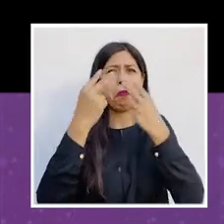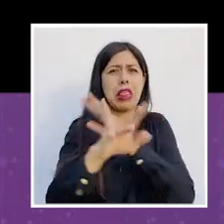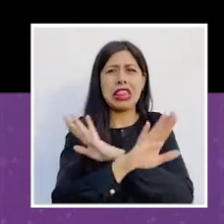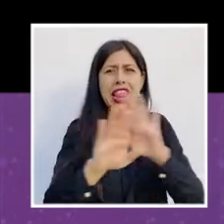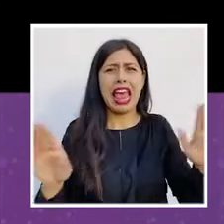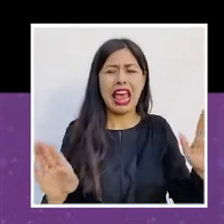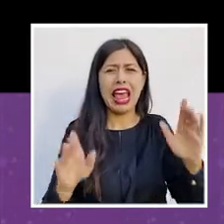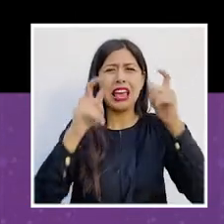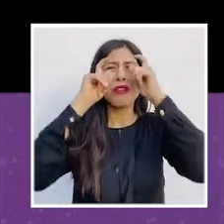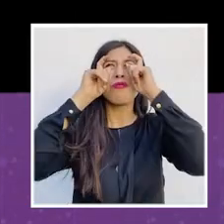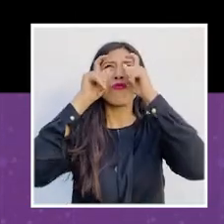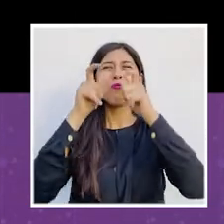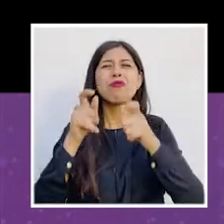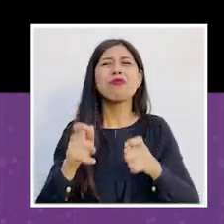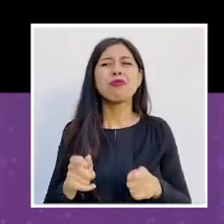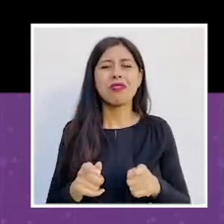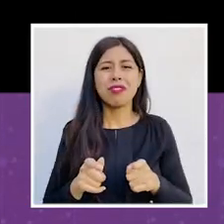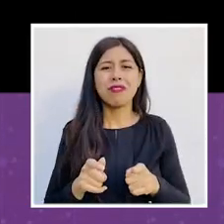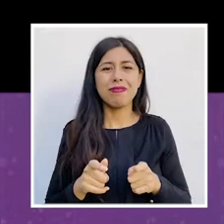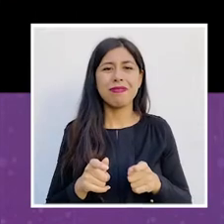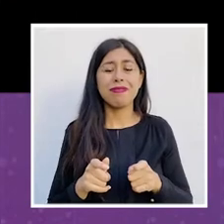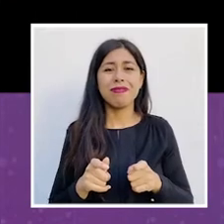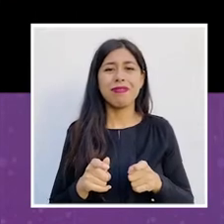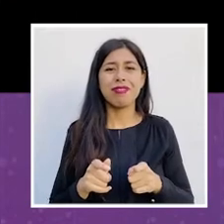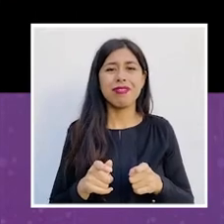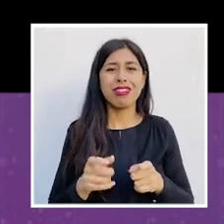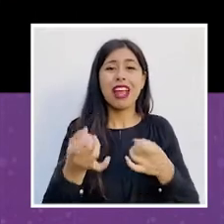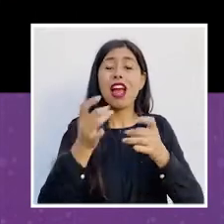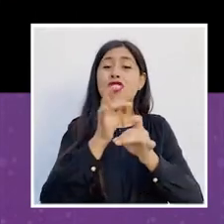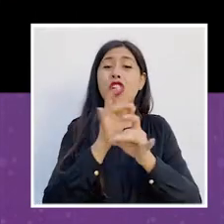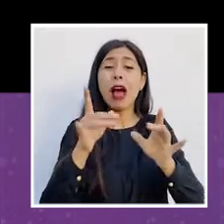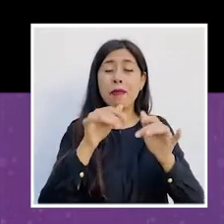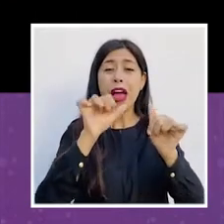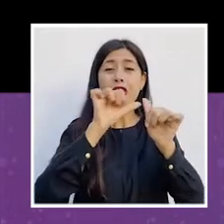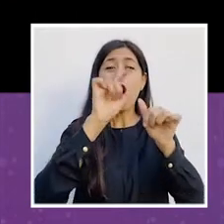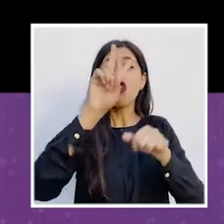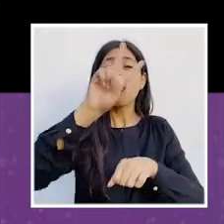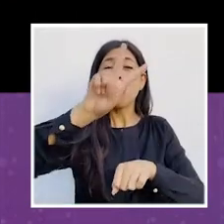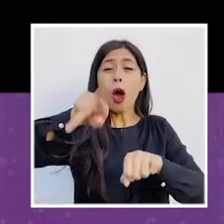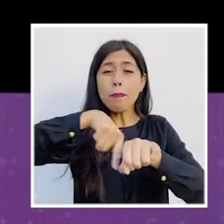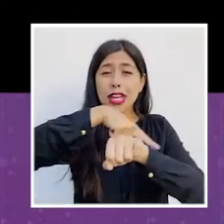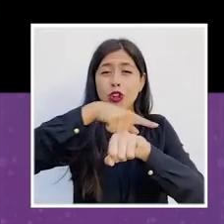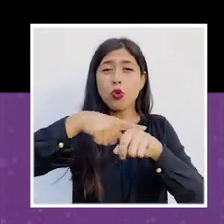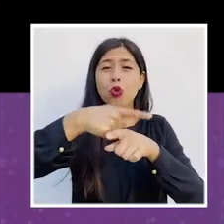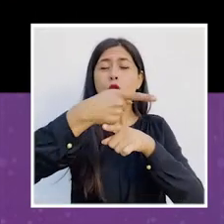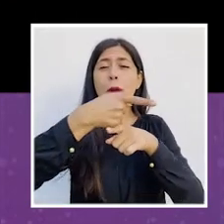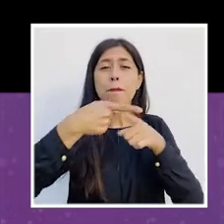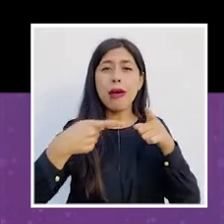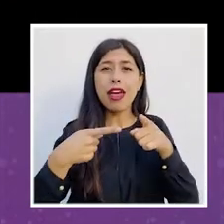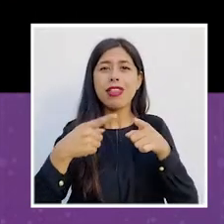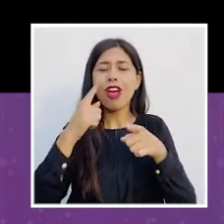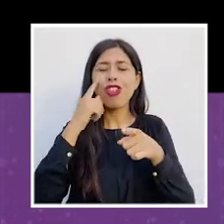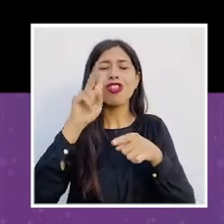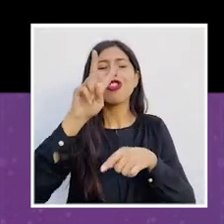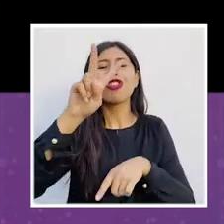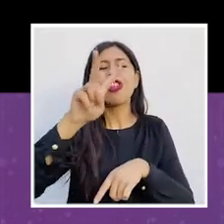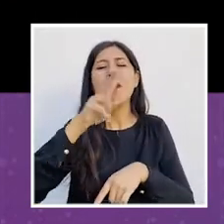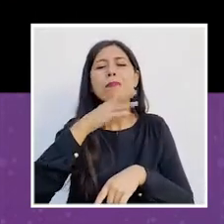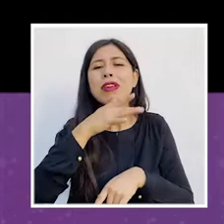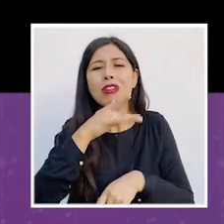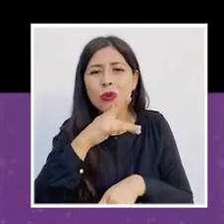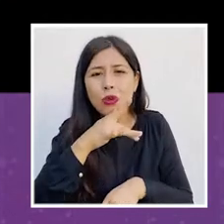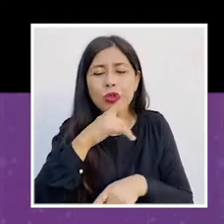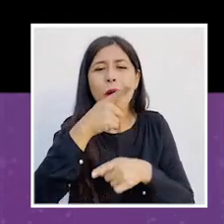Sol, no van a ver las prominencias solares ni las perlas de Bailey. Solamente durante los breves dos minutos y medio de la totalidad,